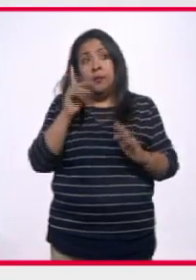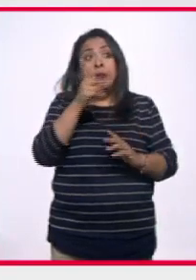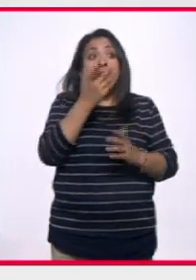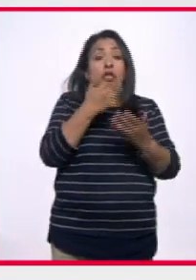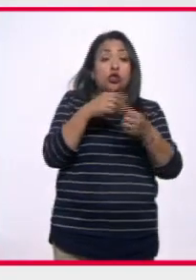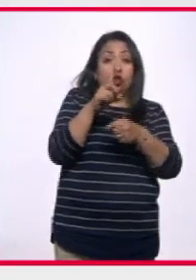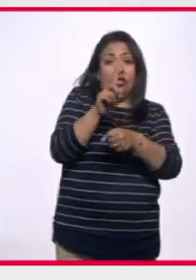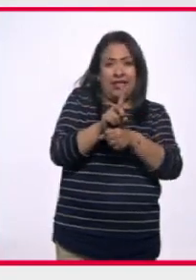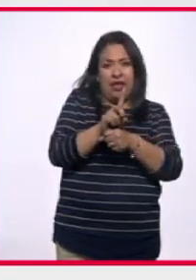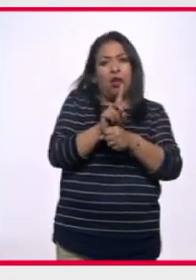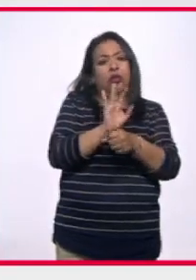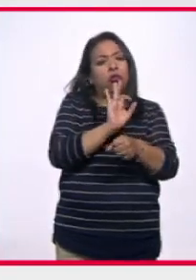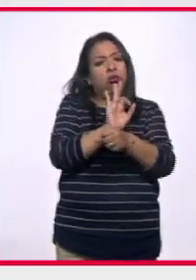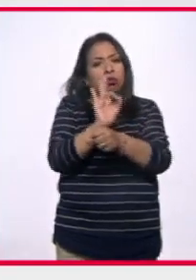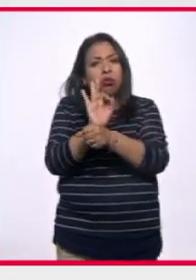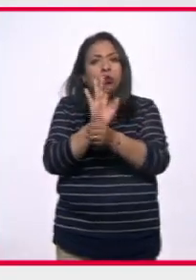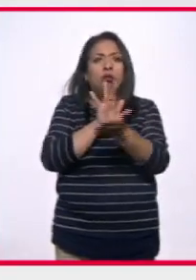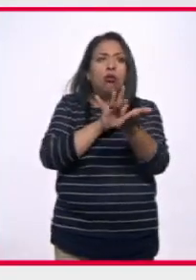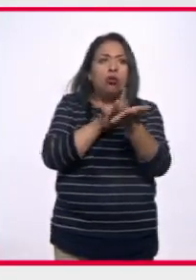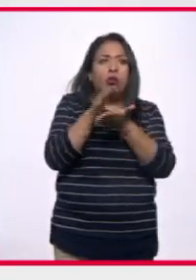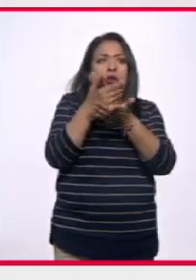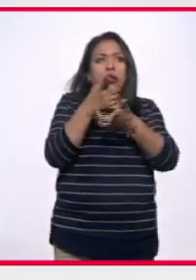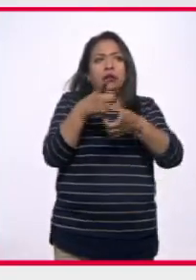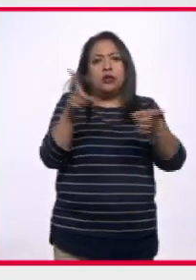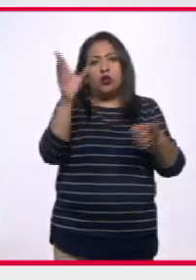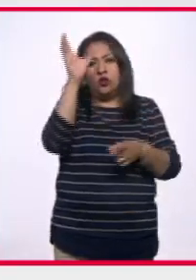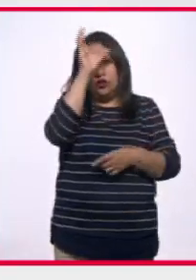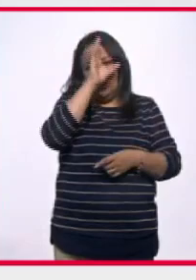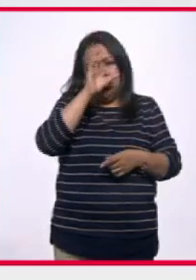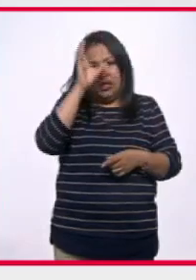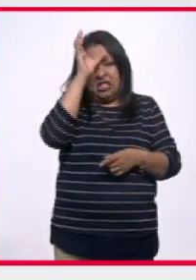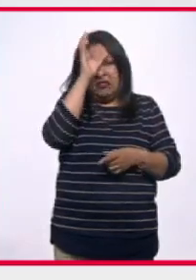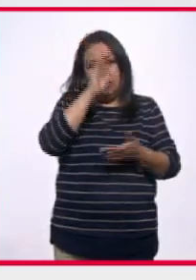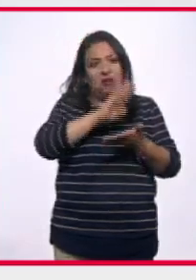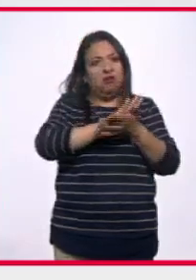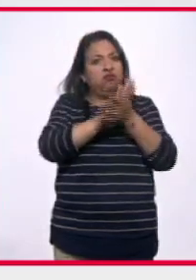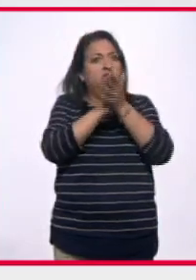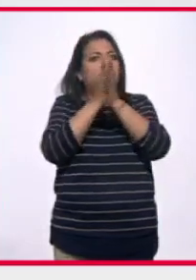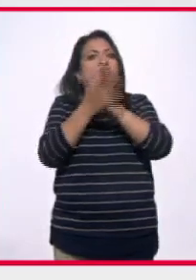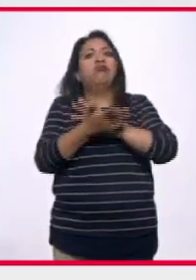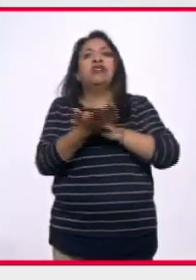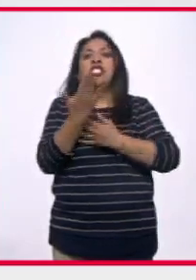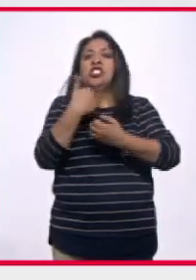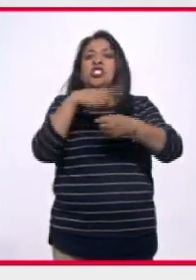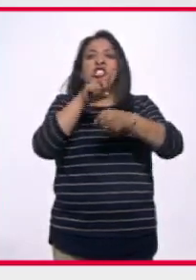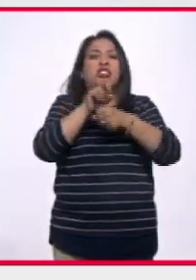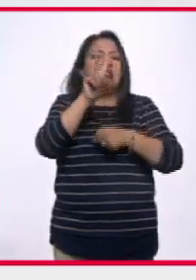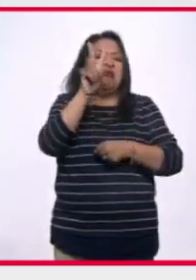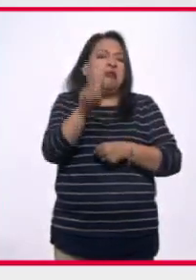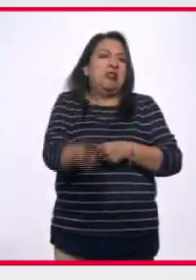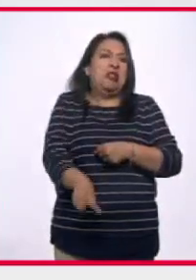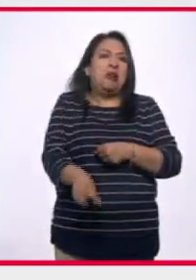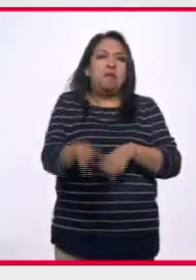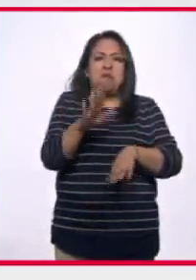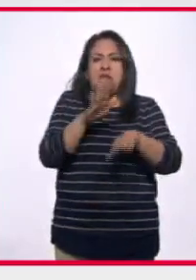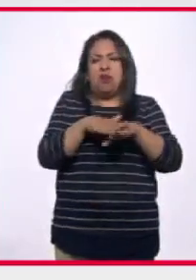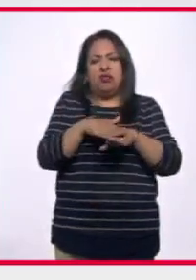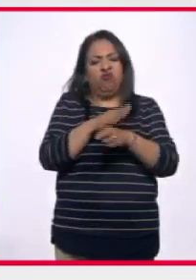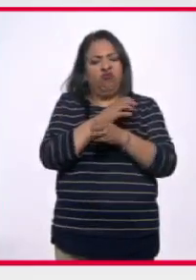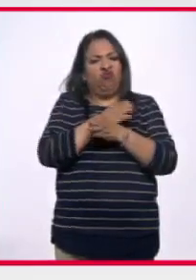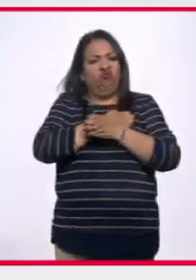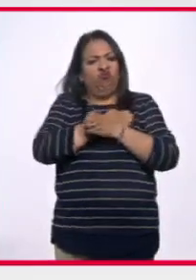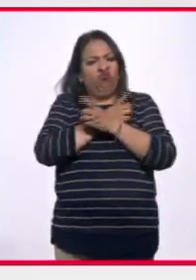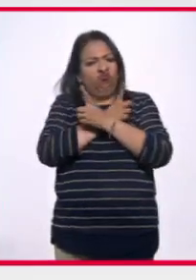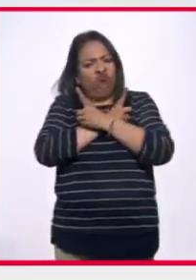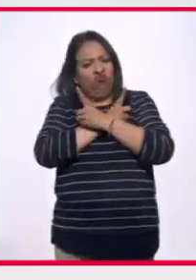sociedades que favorecen el desarrollo científico se vuelve en sociedades necesariamente más civilizadas